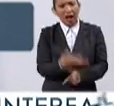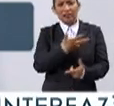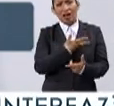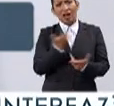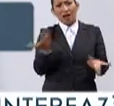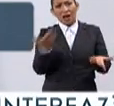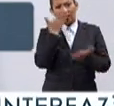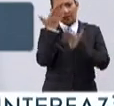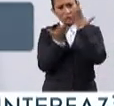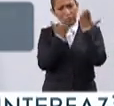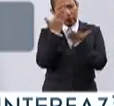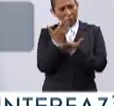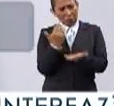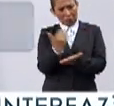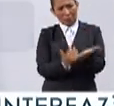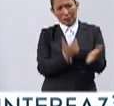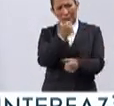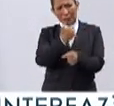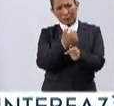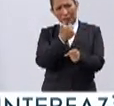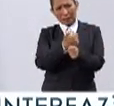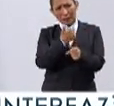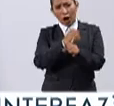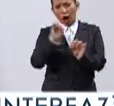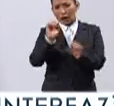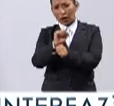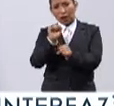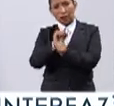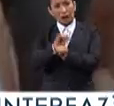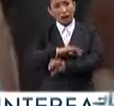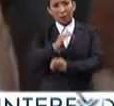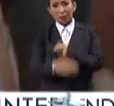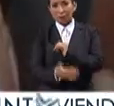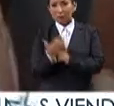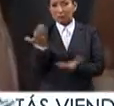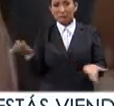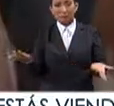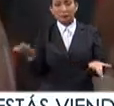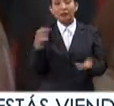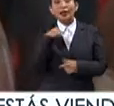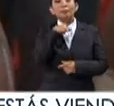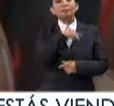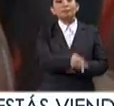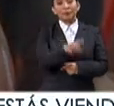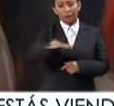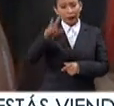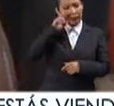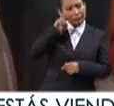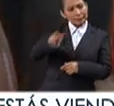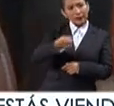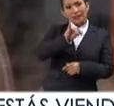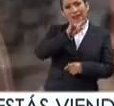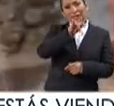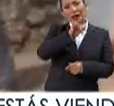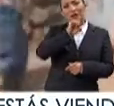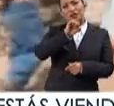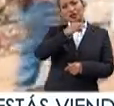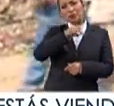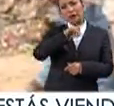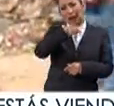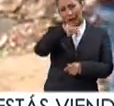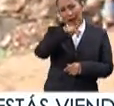tienen un grado de escolaridad de primaria o de secundaria inconcluso frente a este panorama la consejera silvia schmelkes